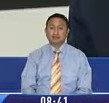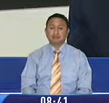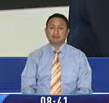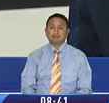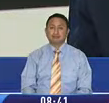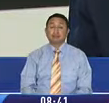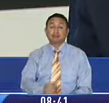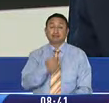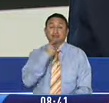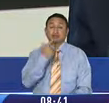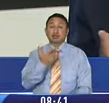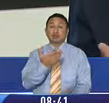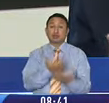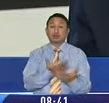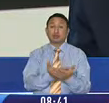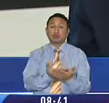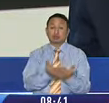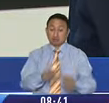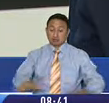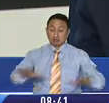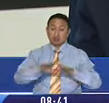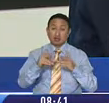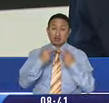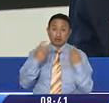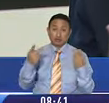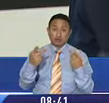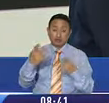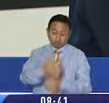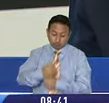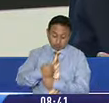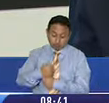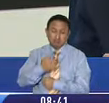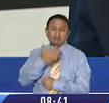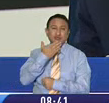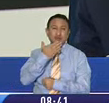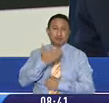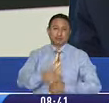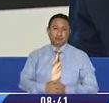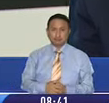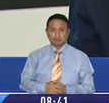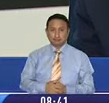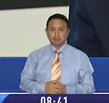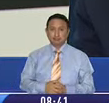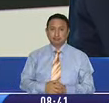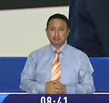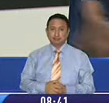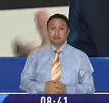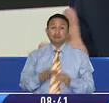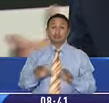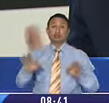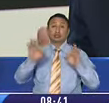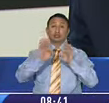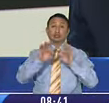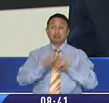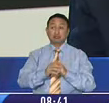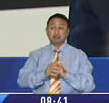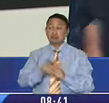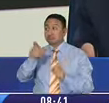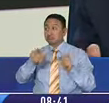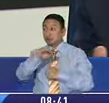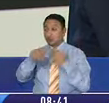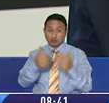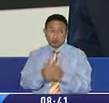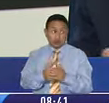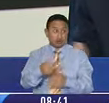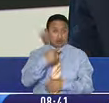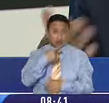yo propongo la apropiación del espacio público. ¿Pero cómo? ¿Cómo vamos a hacerlo esto? Esto es lo fundamental, porque muchos pueden plantear, casi todos los